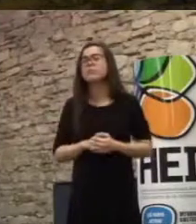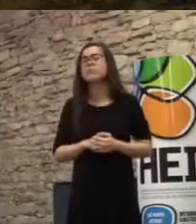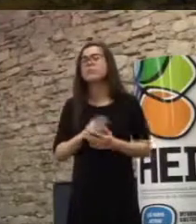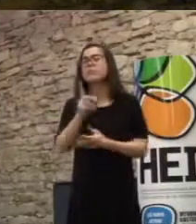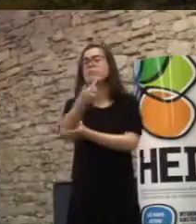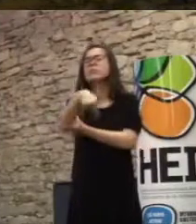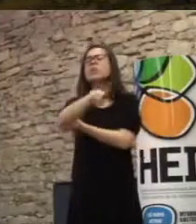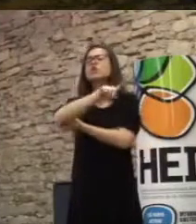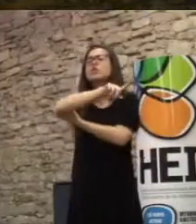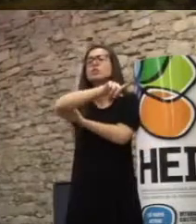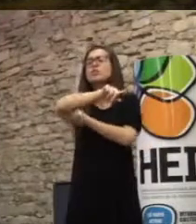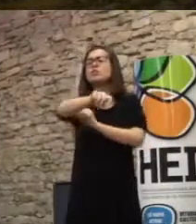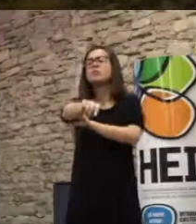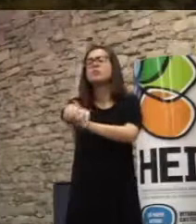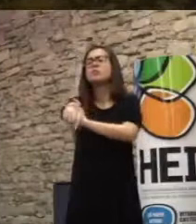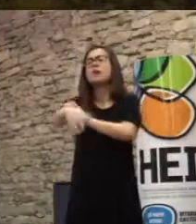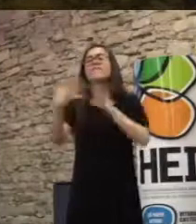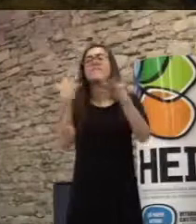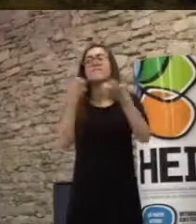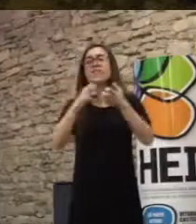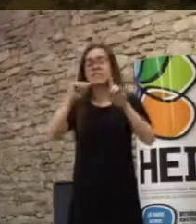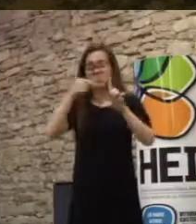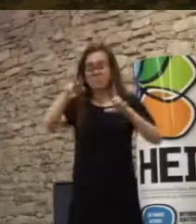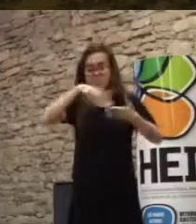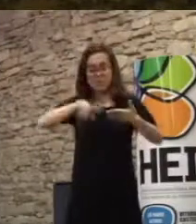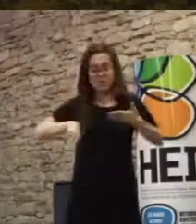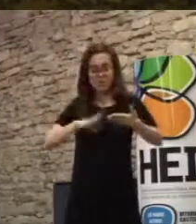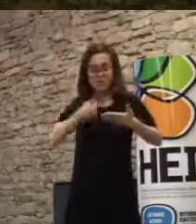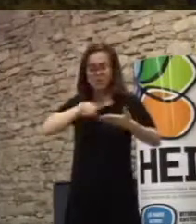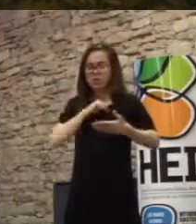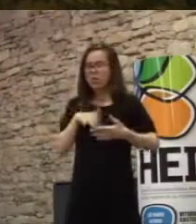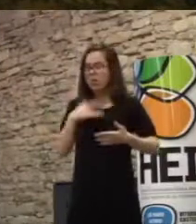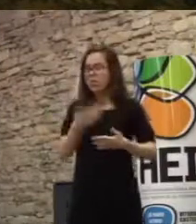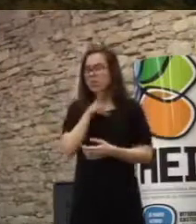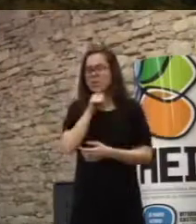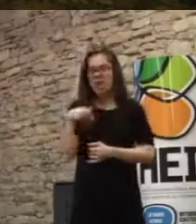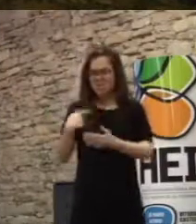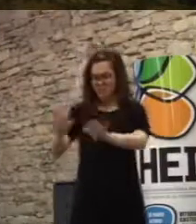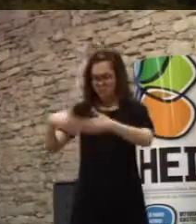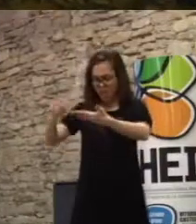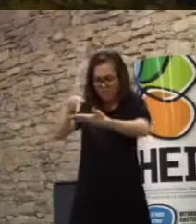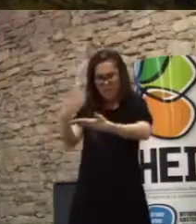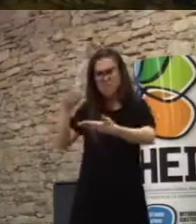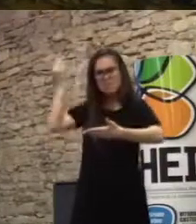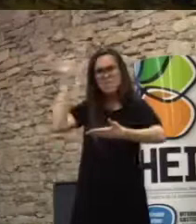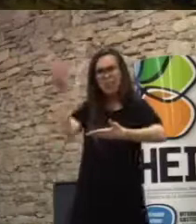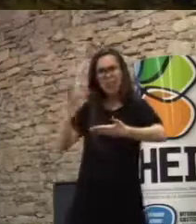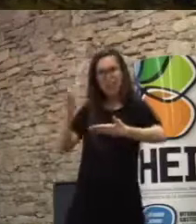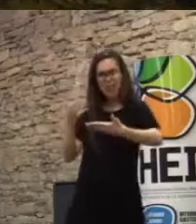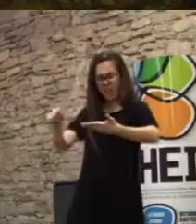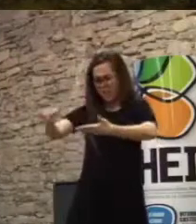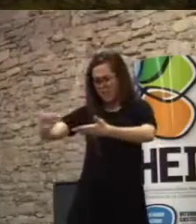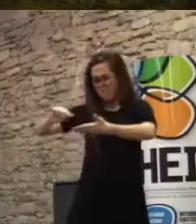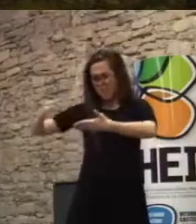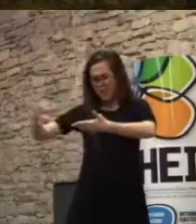veis un renglón de un email coge y tenéis un día acelerado pero este tío que se cree pero que se crece hombre aquí manda me mira